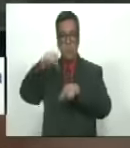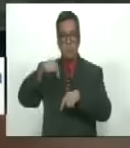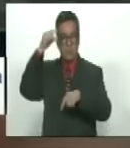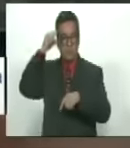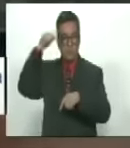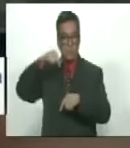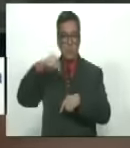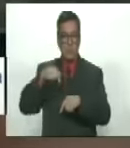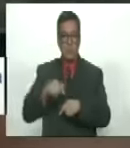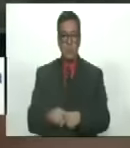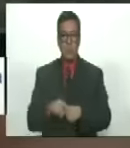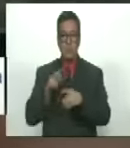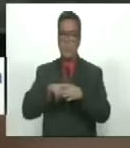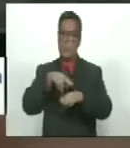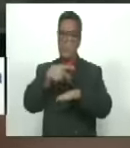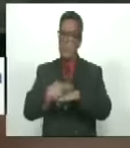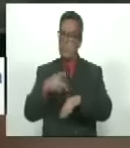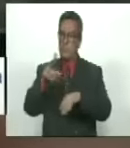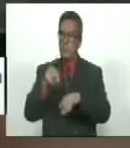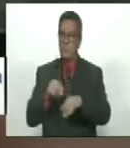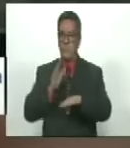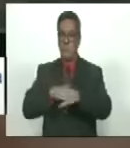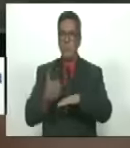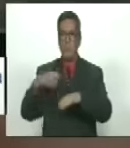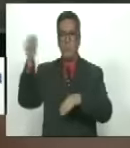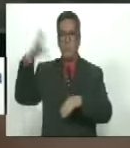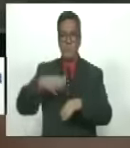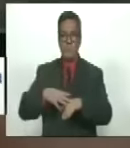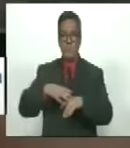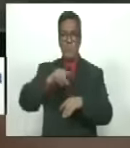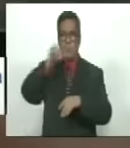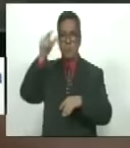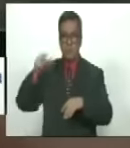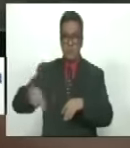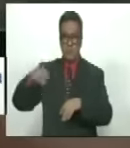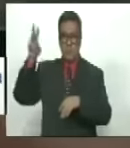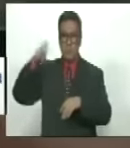hoy somos invencibles, porque el sol de Venezuela,